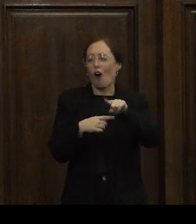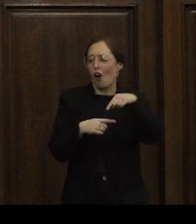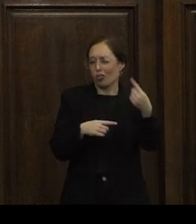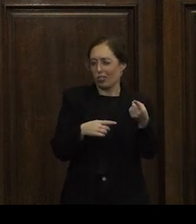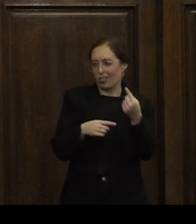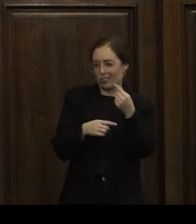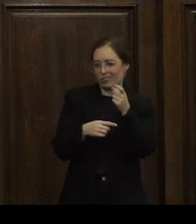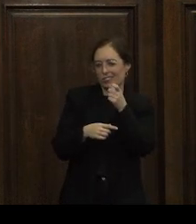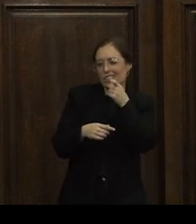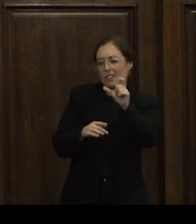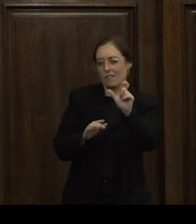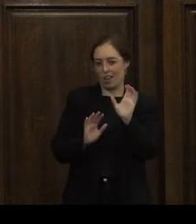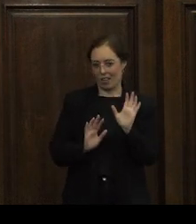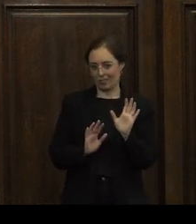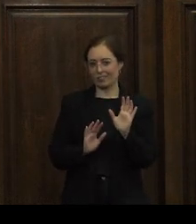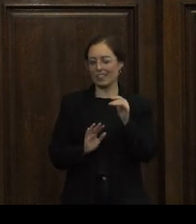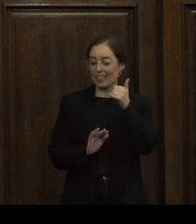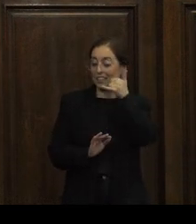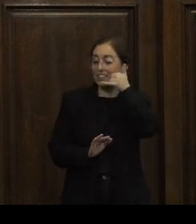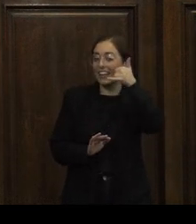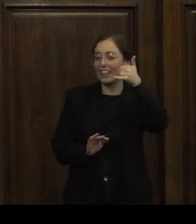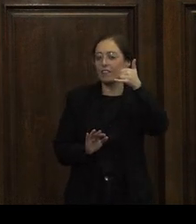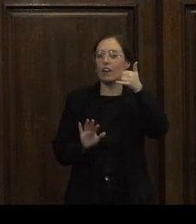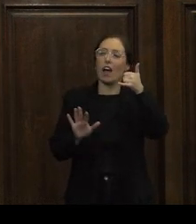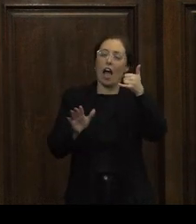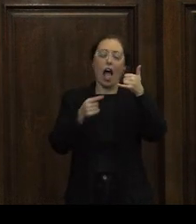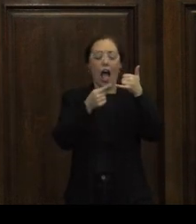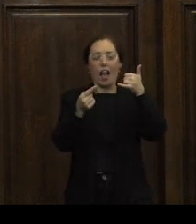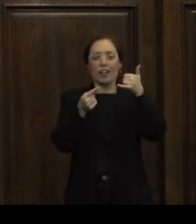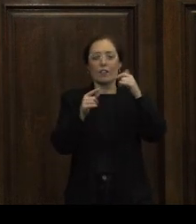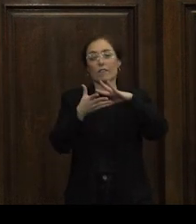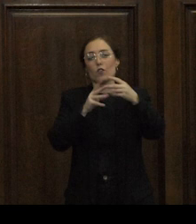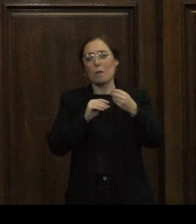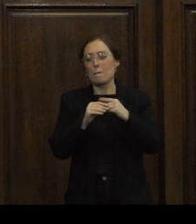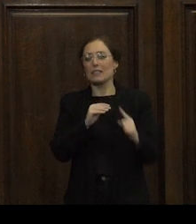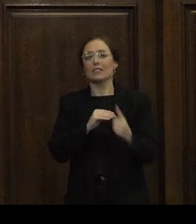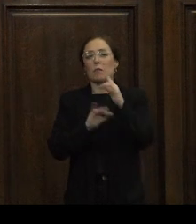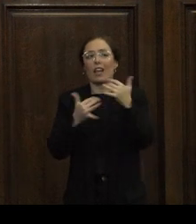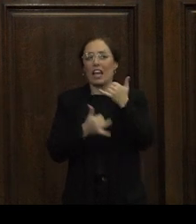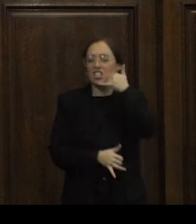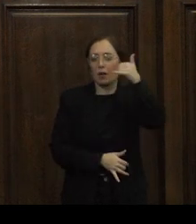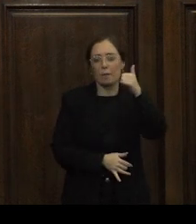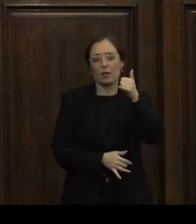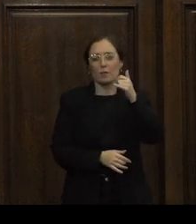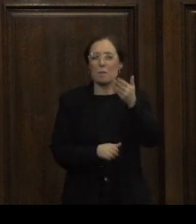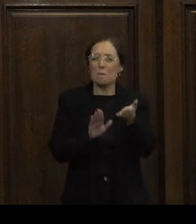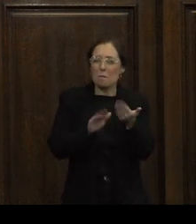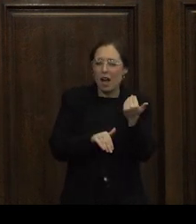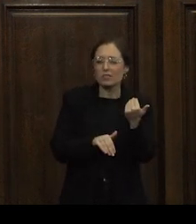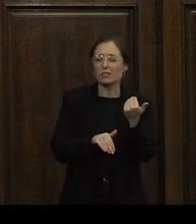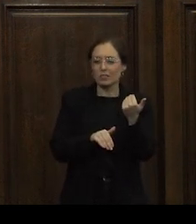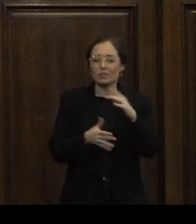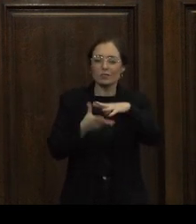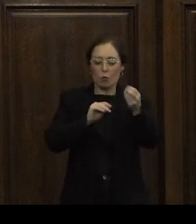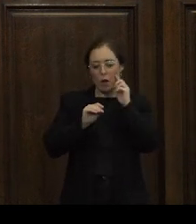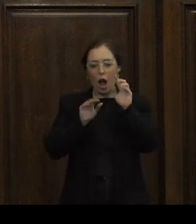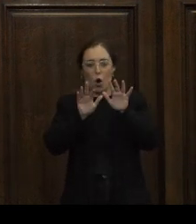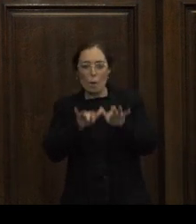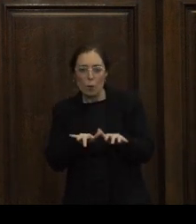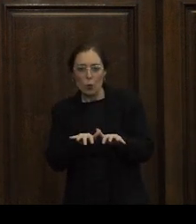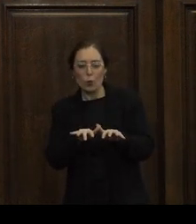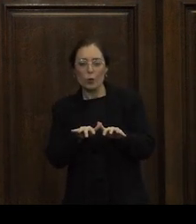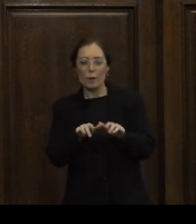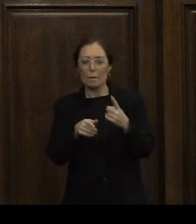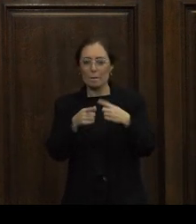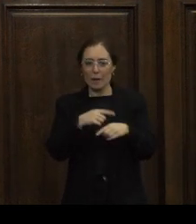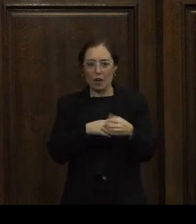¿no? Lo de teléfono es una mera funcionalidad y no la principal. Es un artefacto, una computadora que